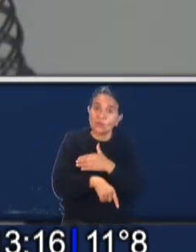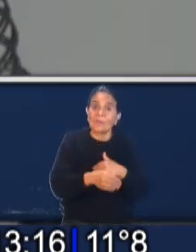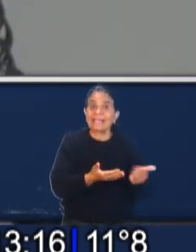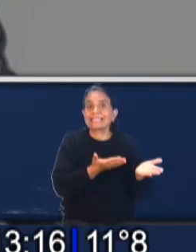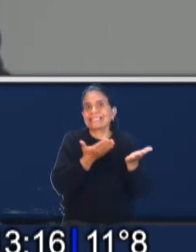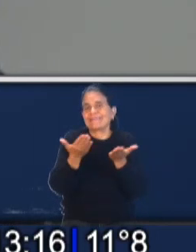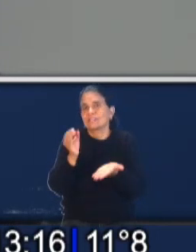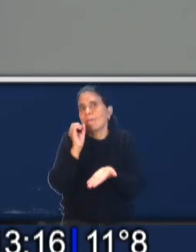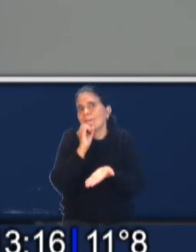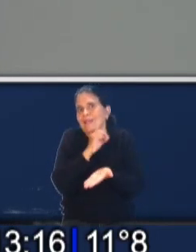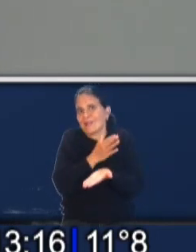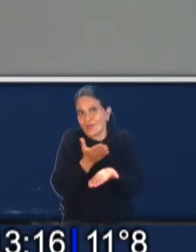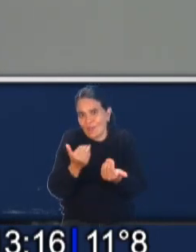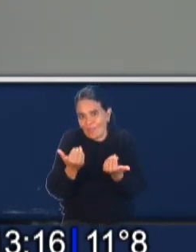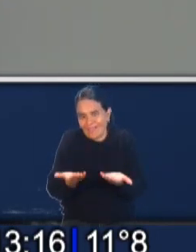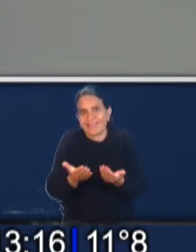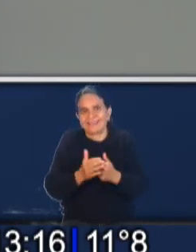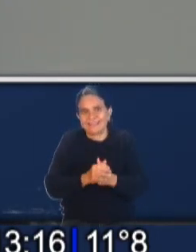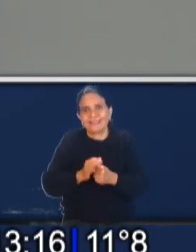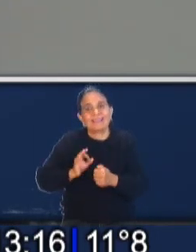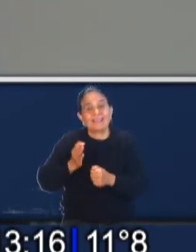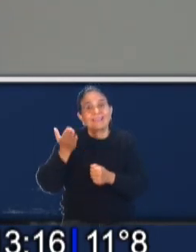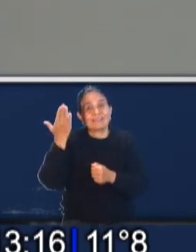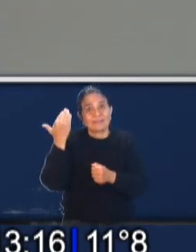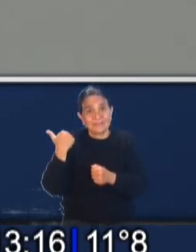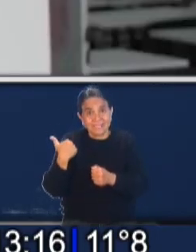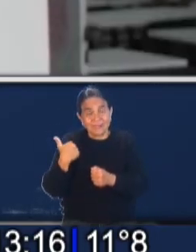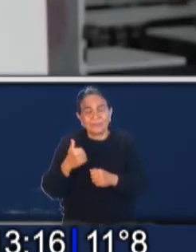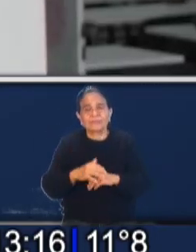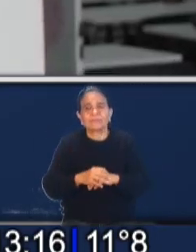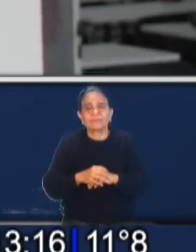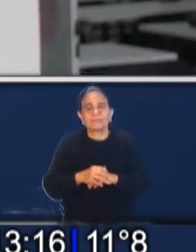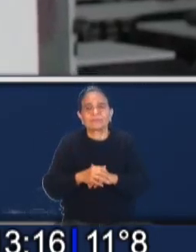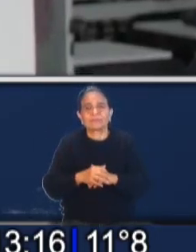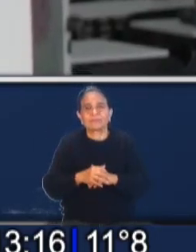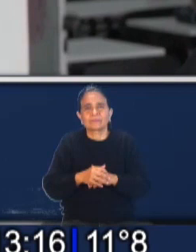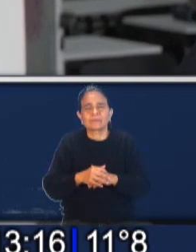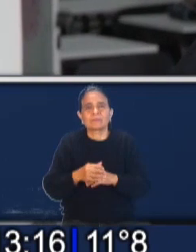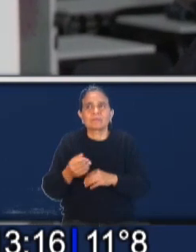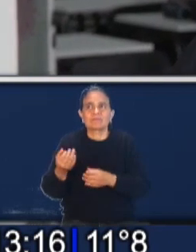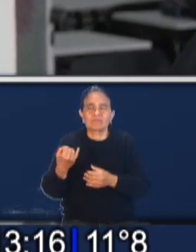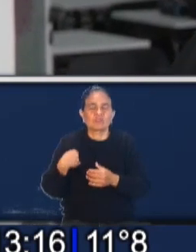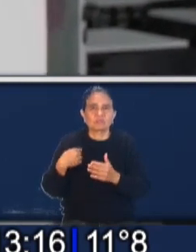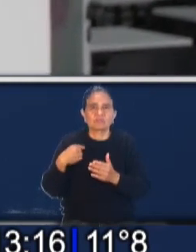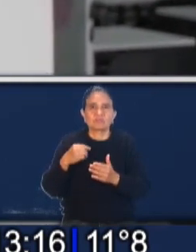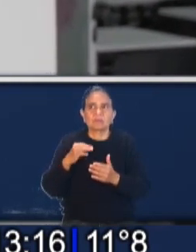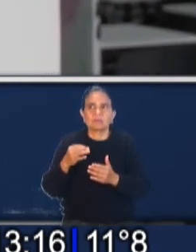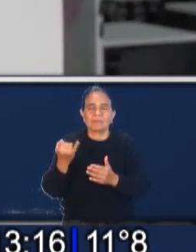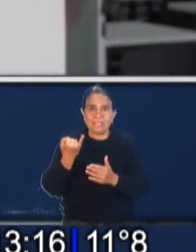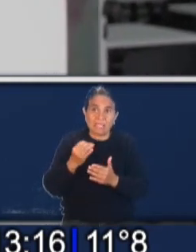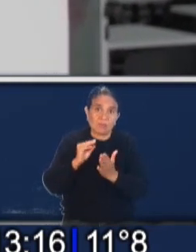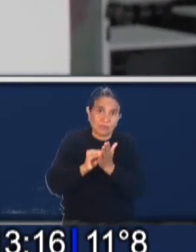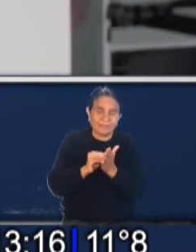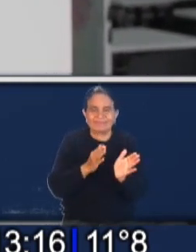servicio. Entonces, el año pasado decidí hacer este curso. Estoy estudiando técnico electricista avanzado. Bueno,